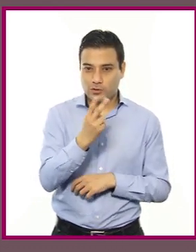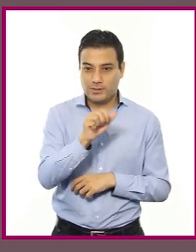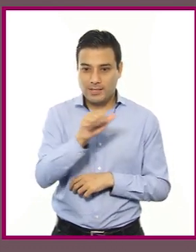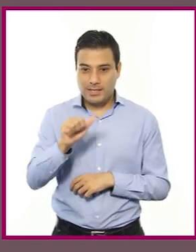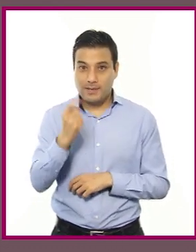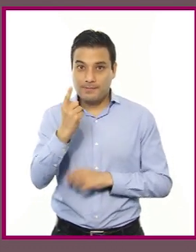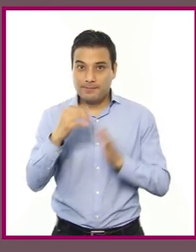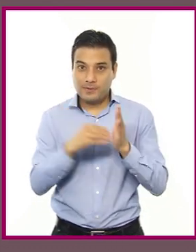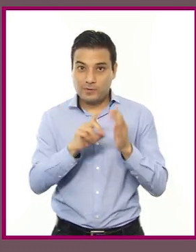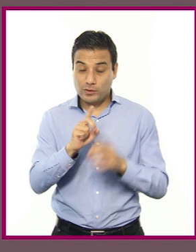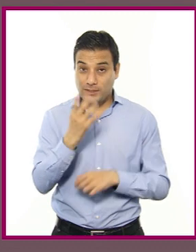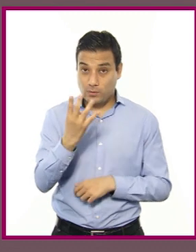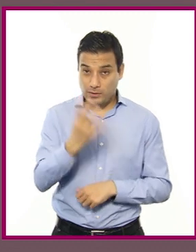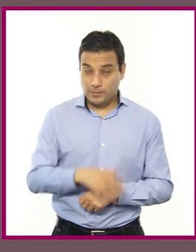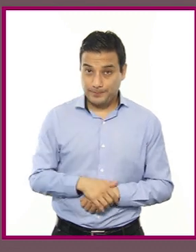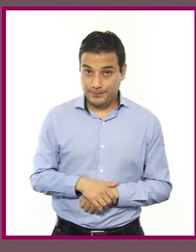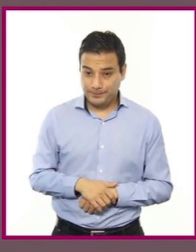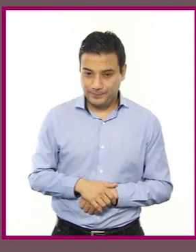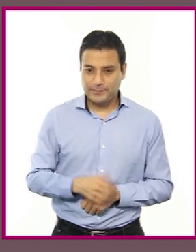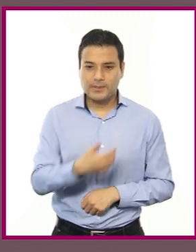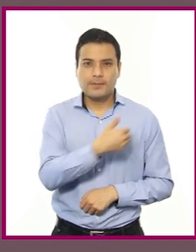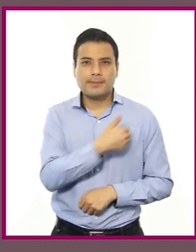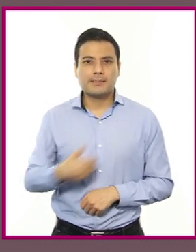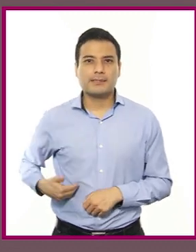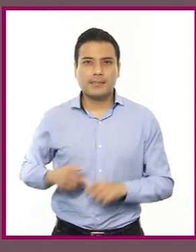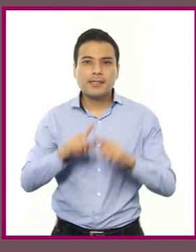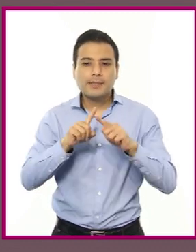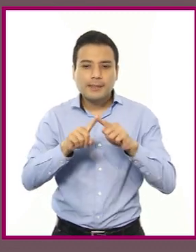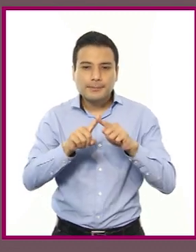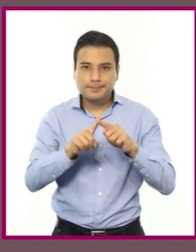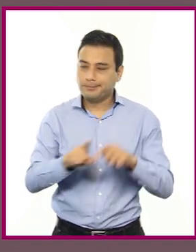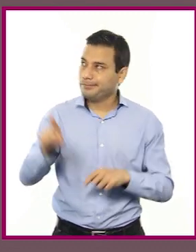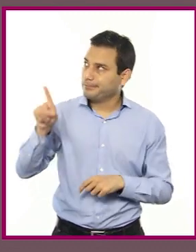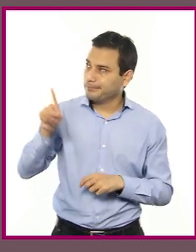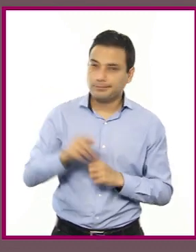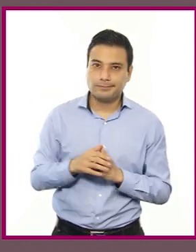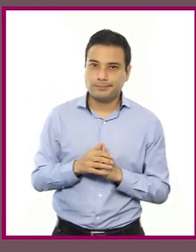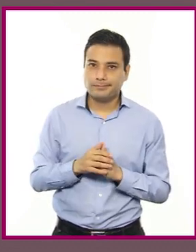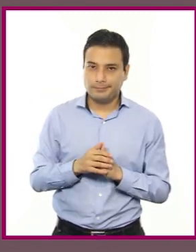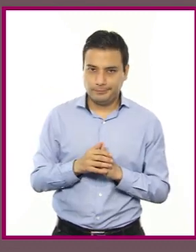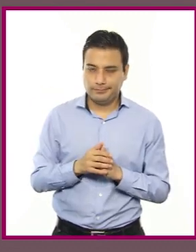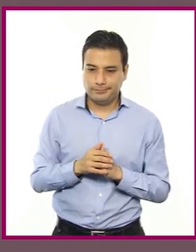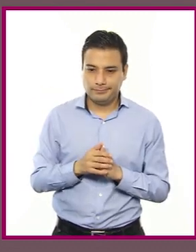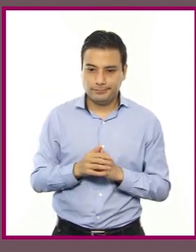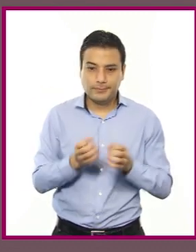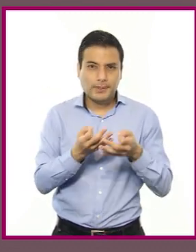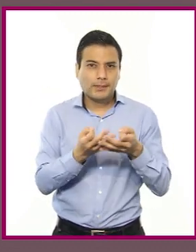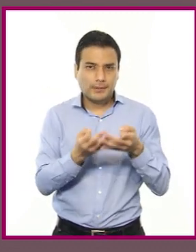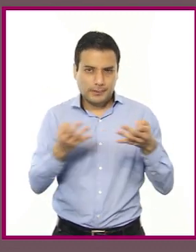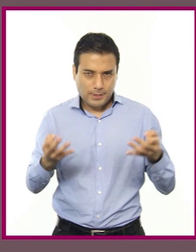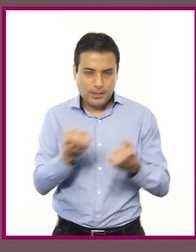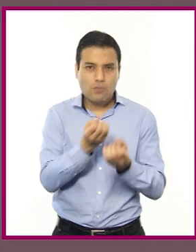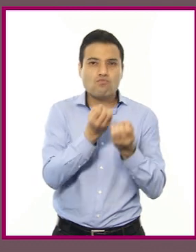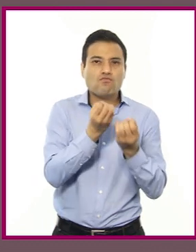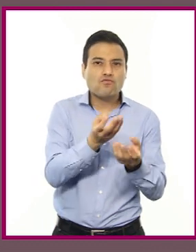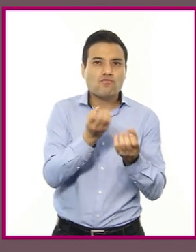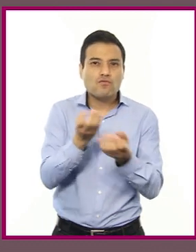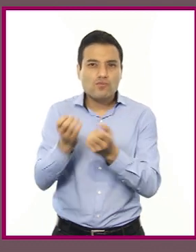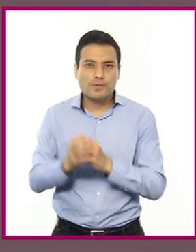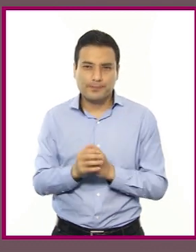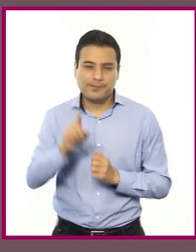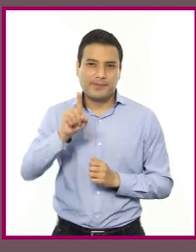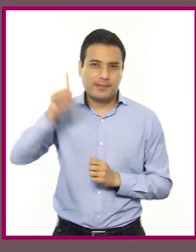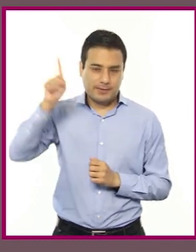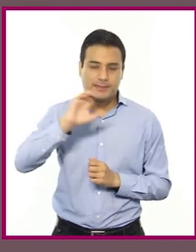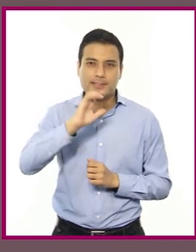a 1934, con el gobierno de Abelardo L. Rodríguez, que hizo un importante reparto en el territorio de